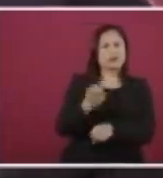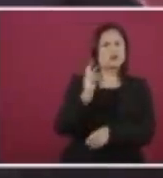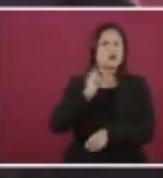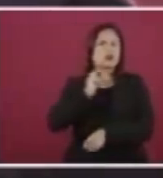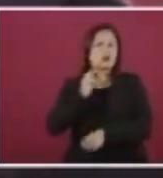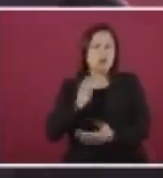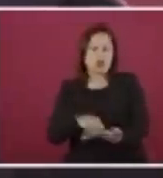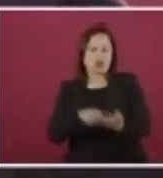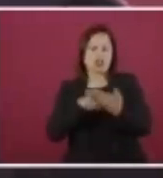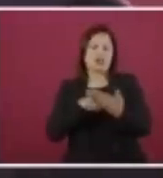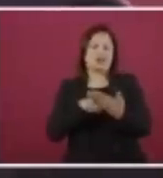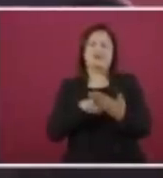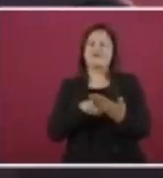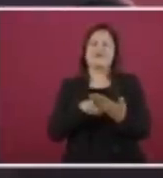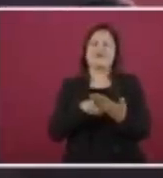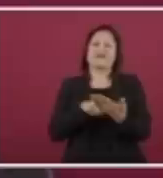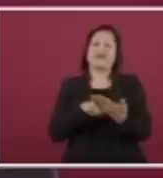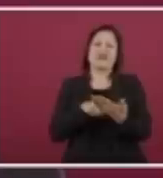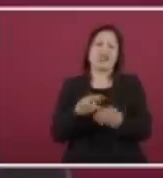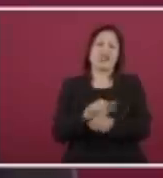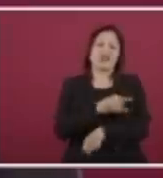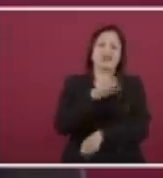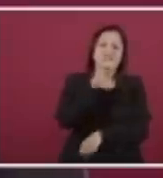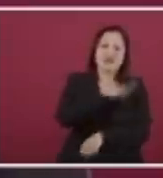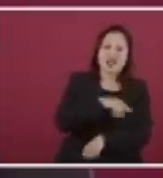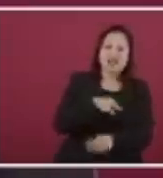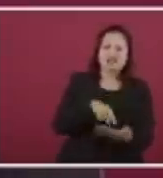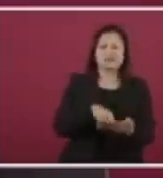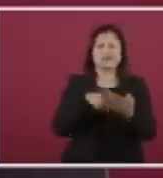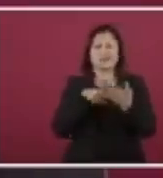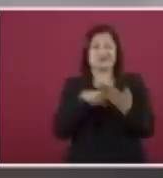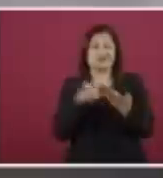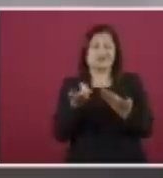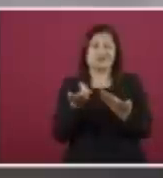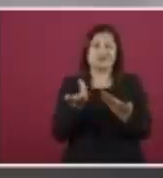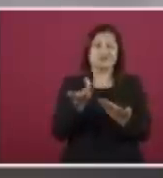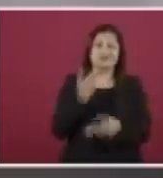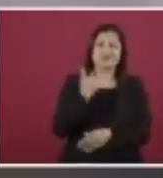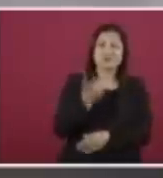contrario, es un efecto de boomerang.